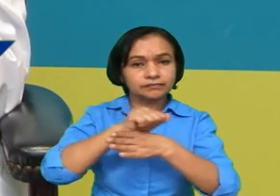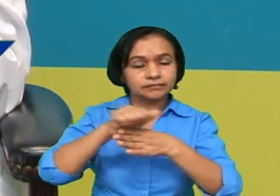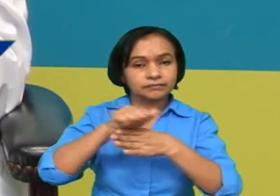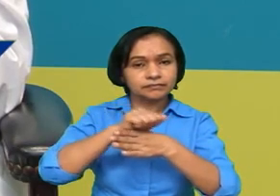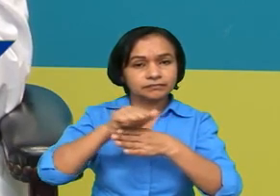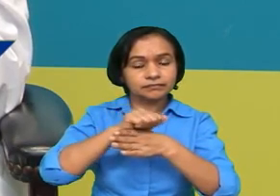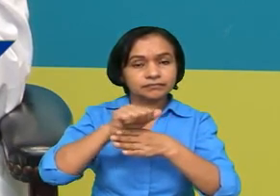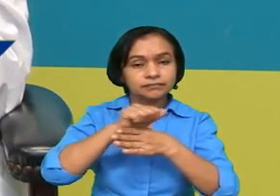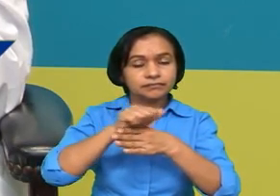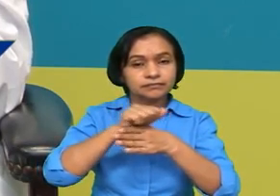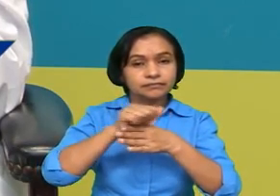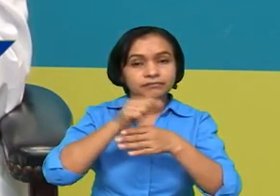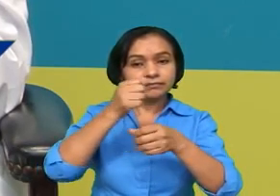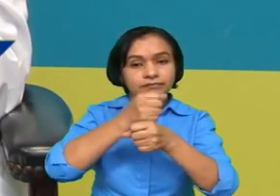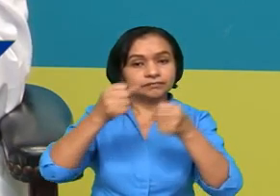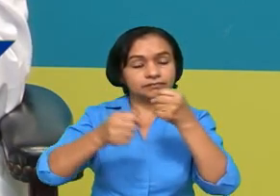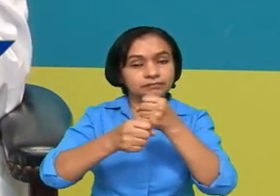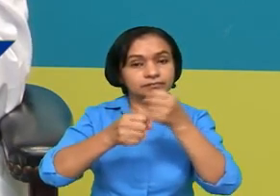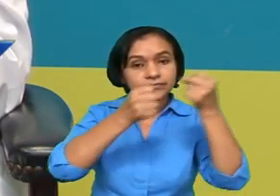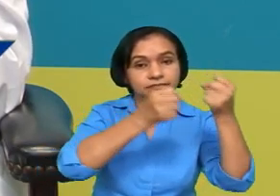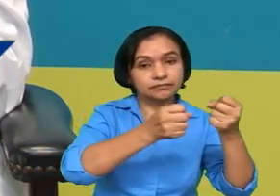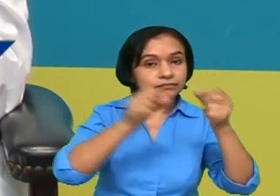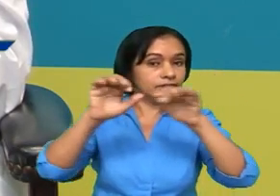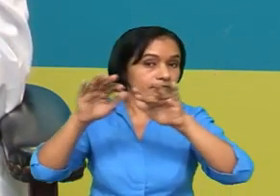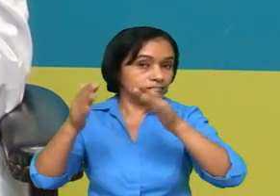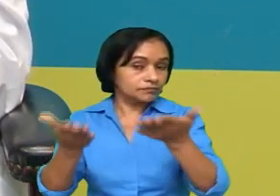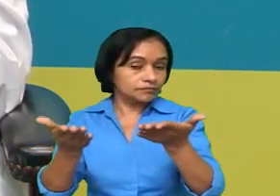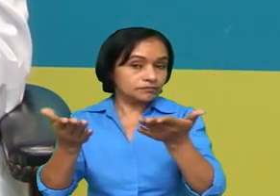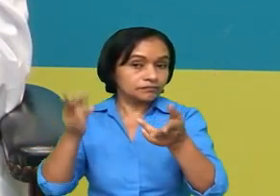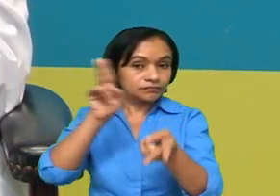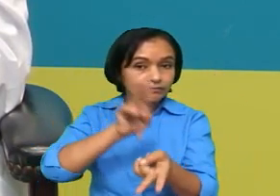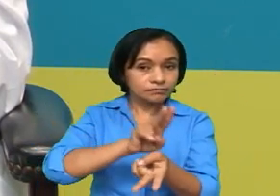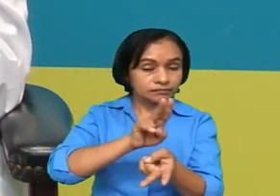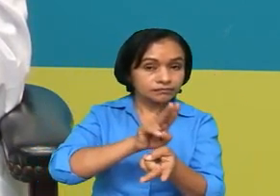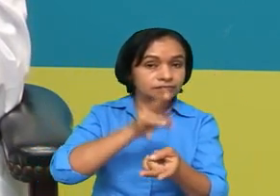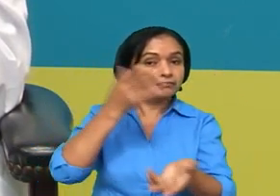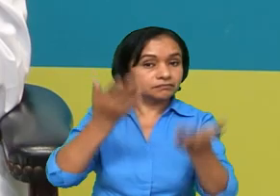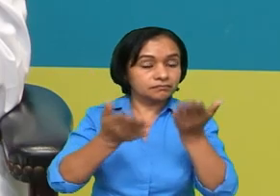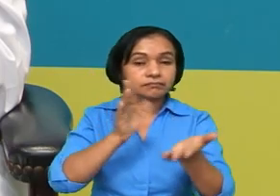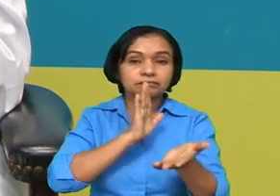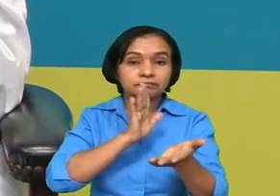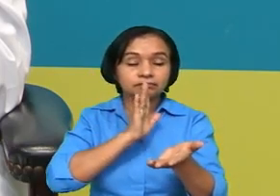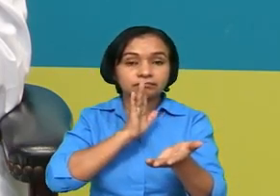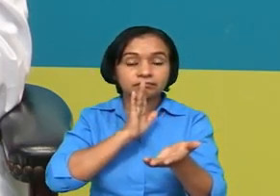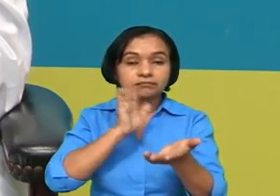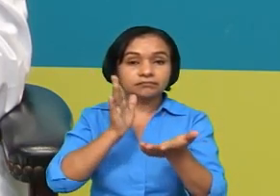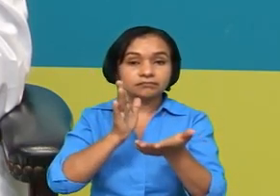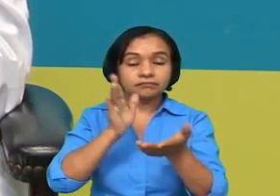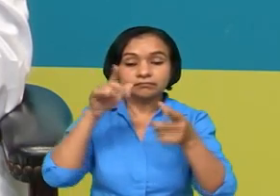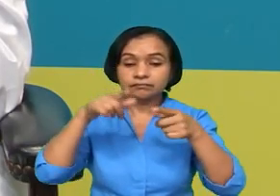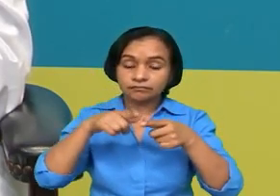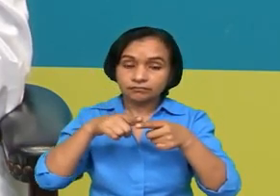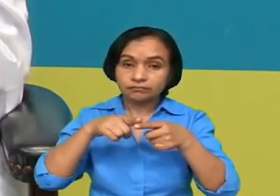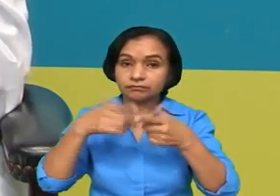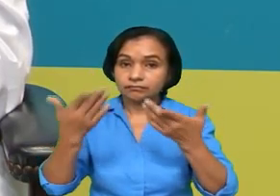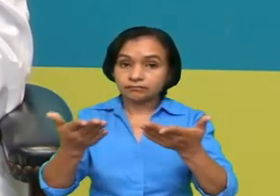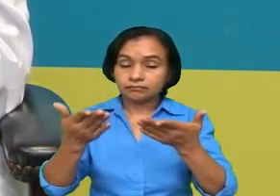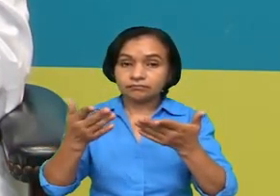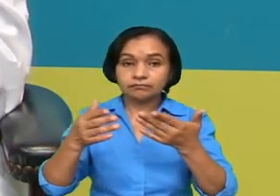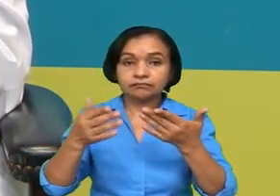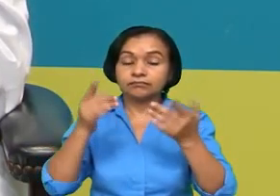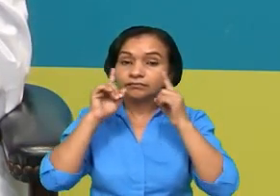¿no? Estamos hablando de lo que es las relaciones sexuales por la vía anal. Si no tenemos el